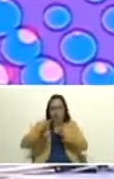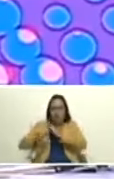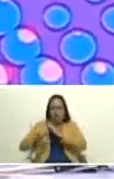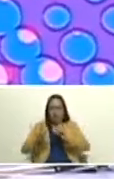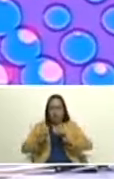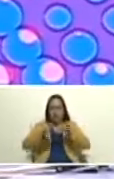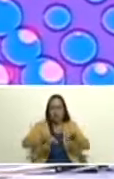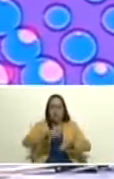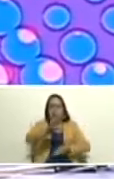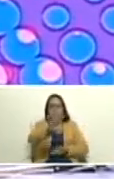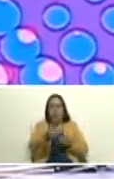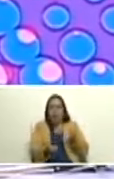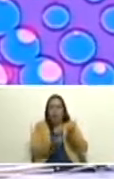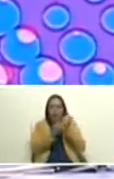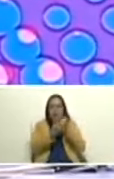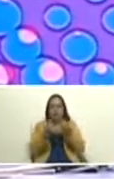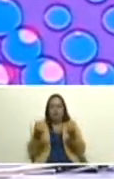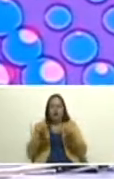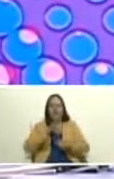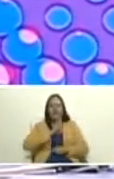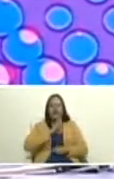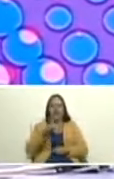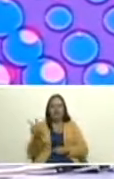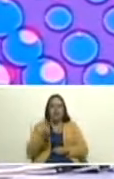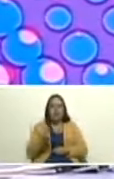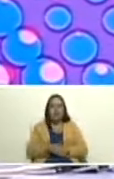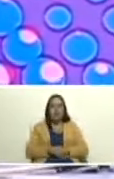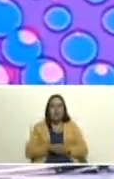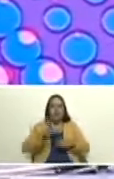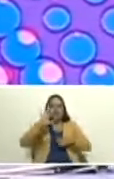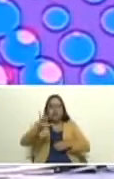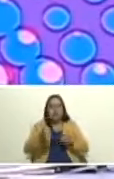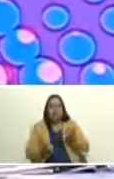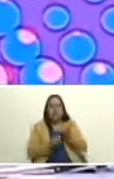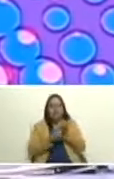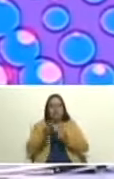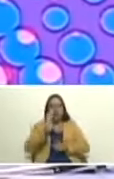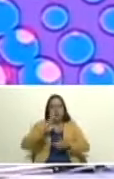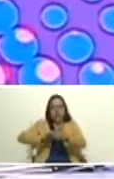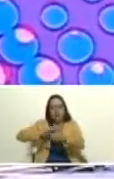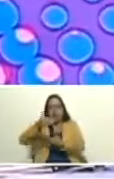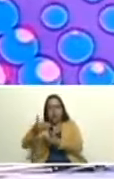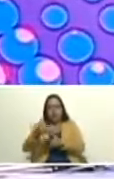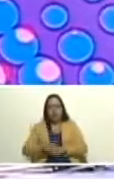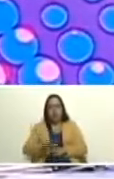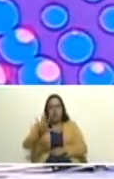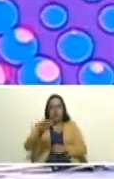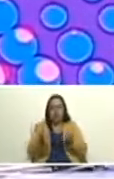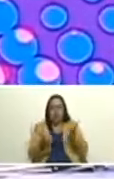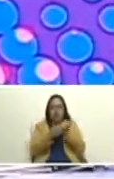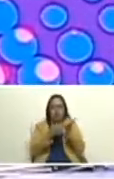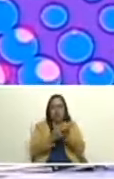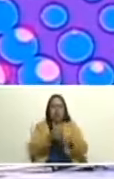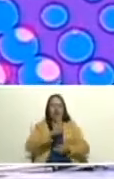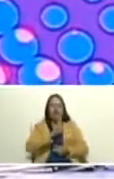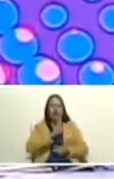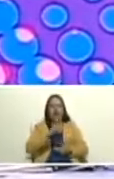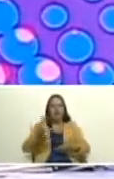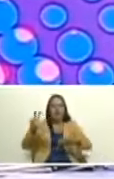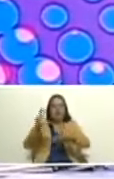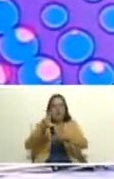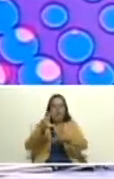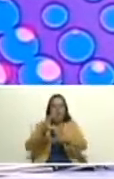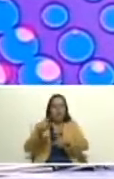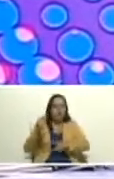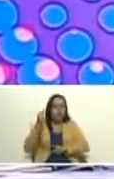créditos del Banco de Venezuela, 5 créditos del Banco del Tesoro y 5 créditos del Banco Bicentenario